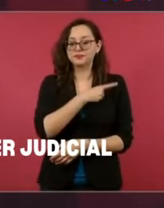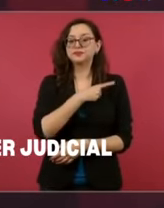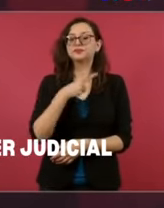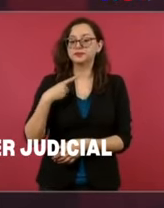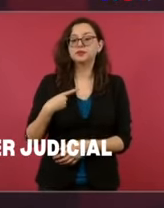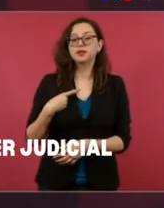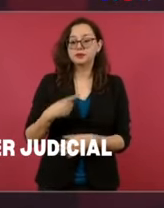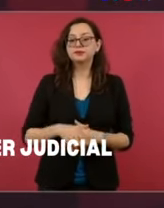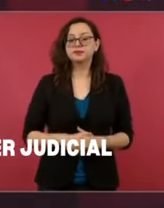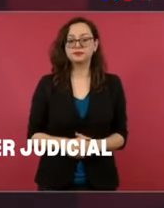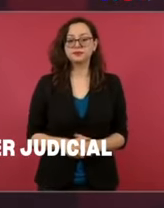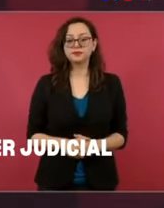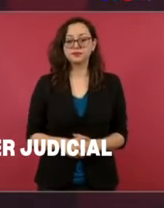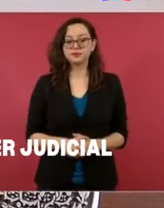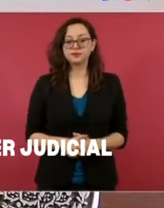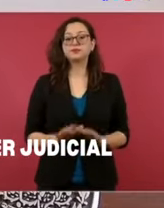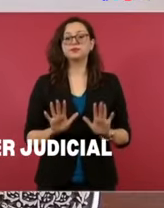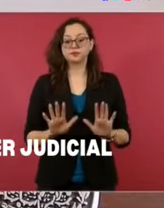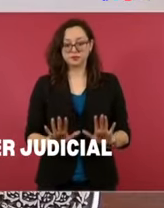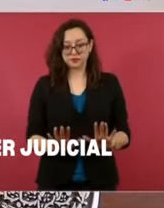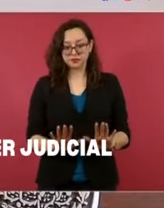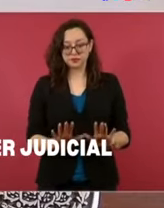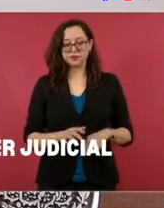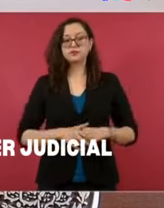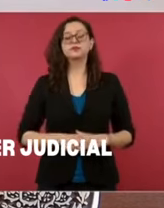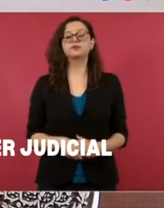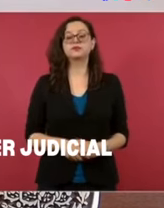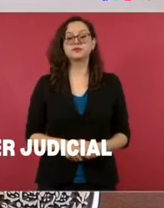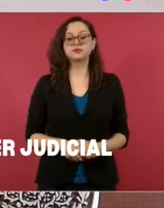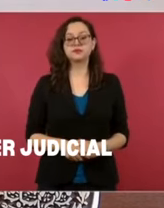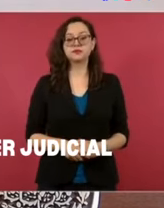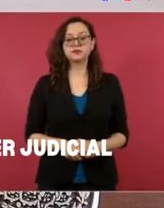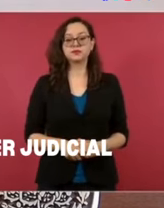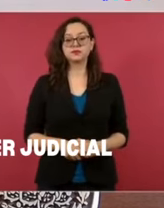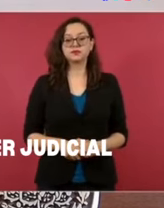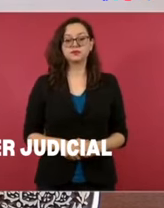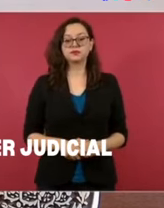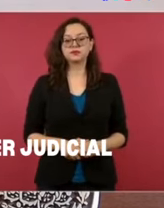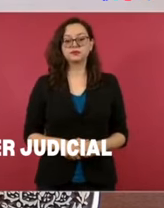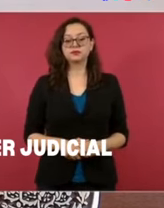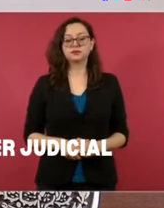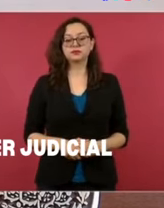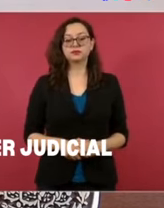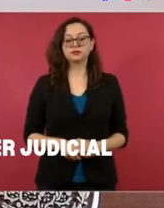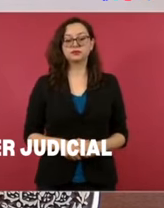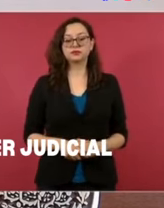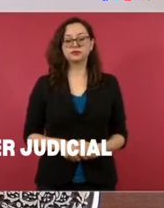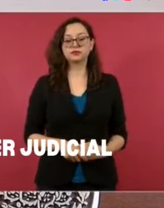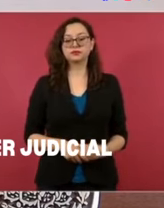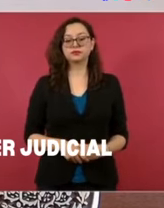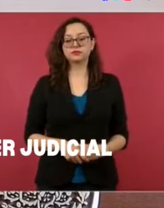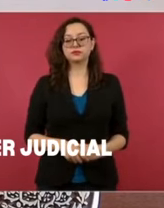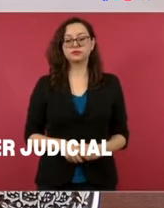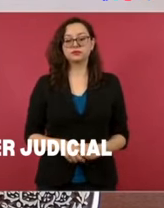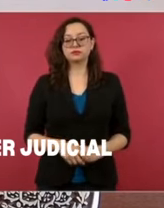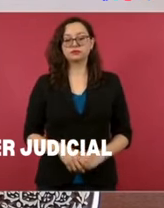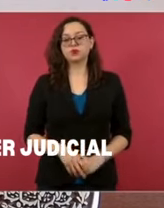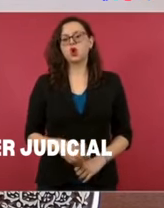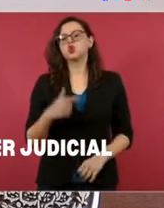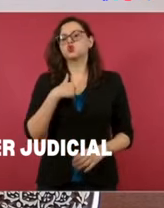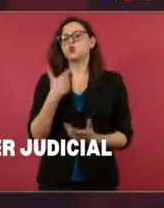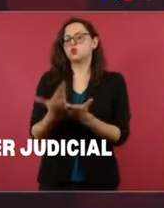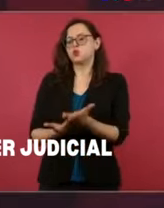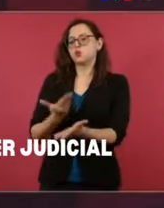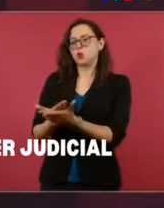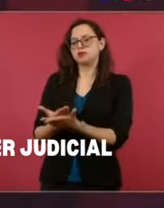reformas. Ahora, ¿qué planteamos o qué planteamiento le hice? Y estuvo totalmente